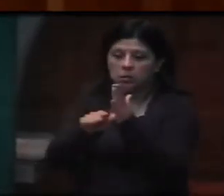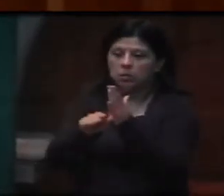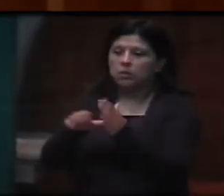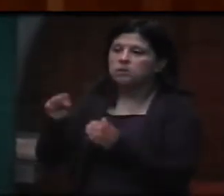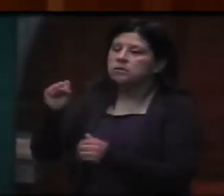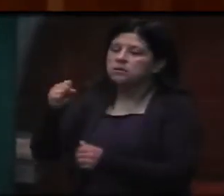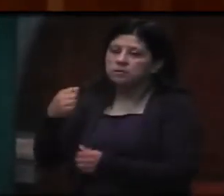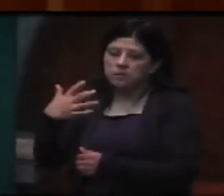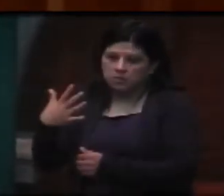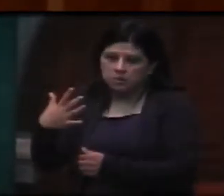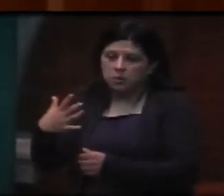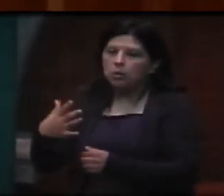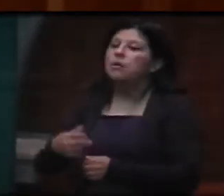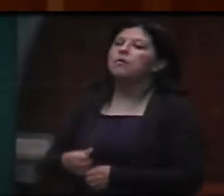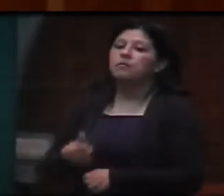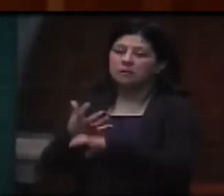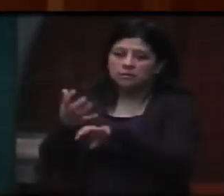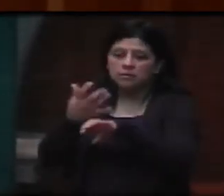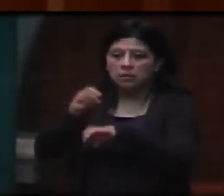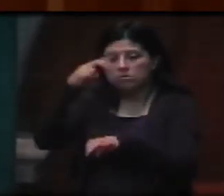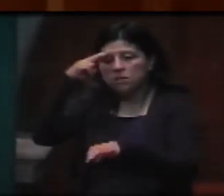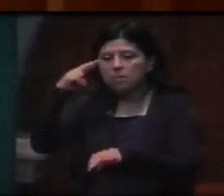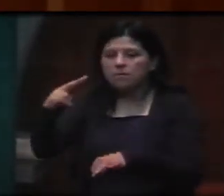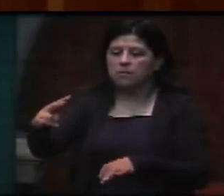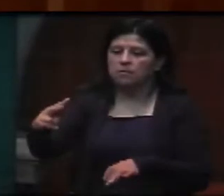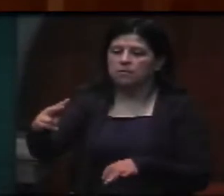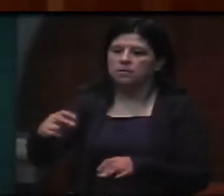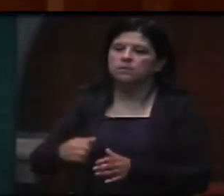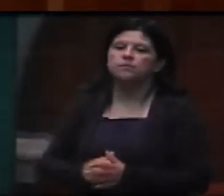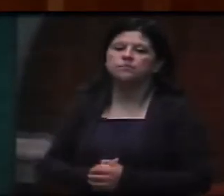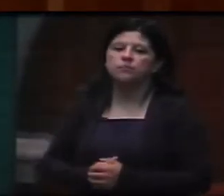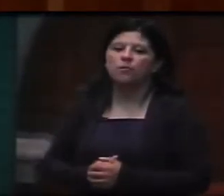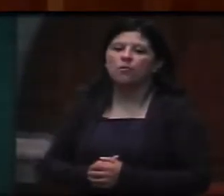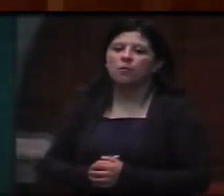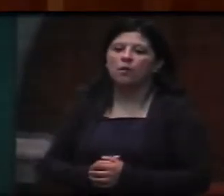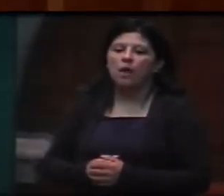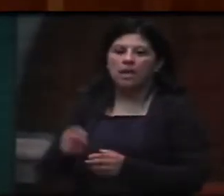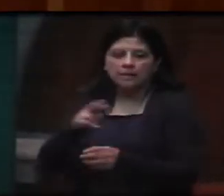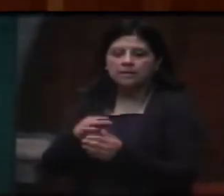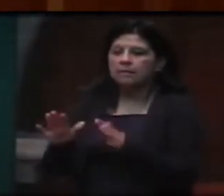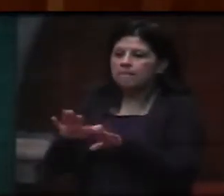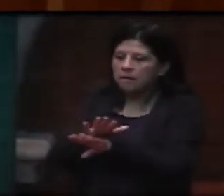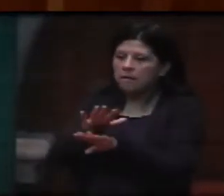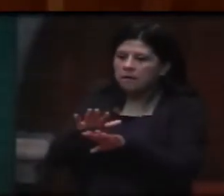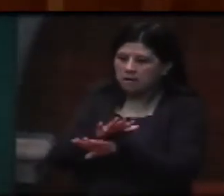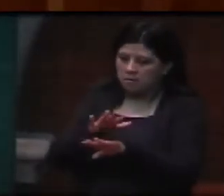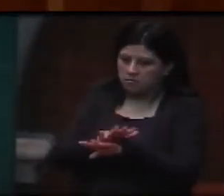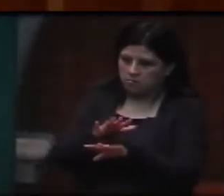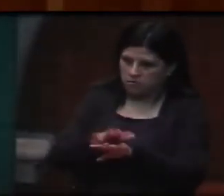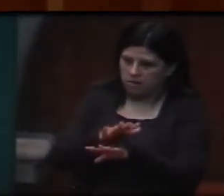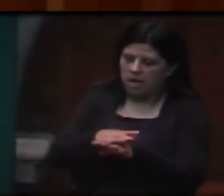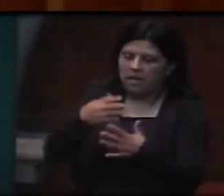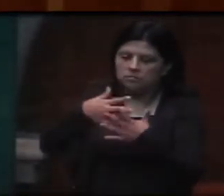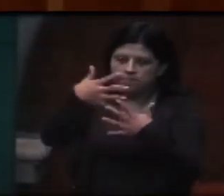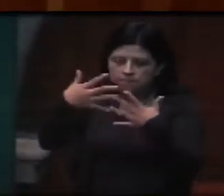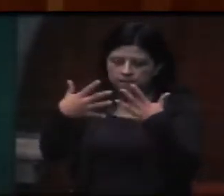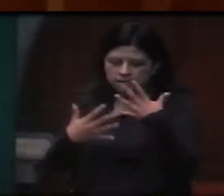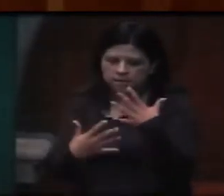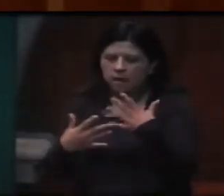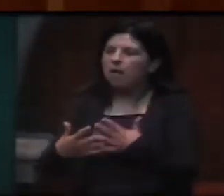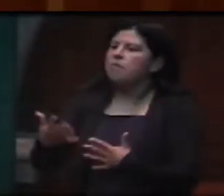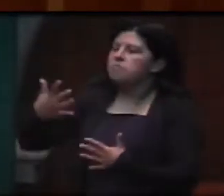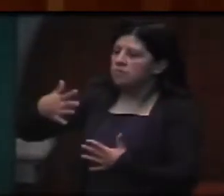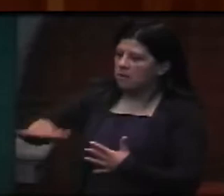Poder Legislativo del Estado Libre y Soberano de México y se reforma fracción 10 al artículo 11